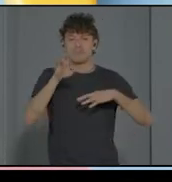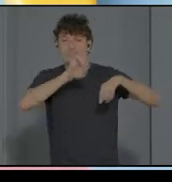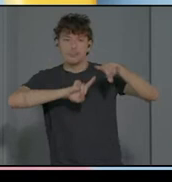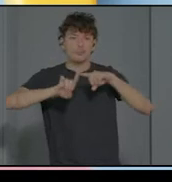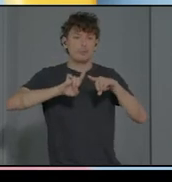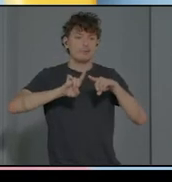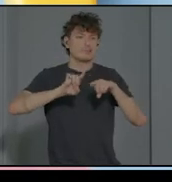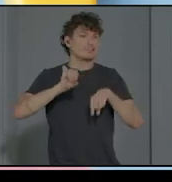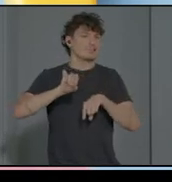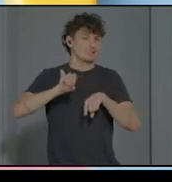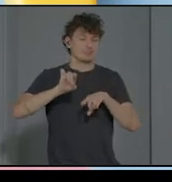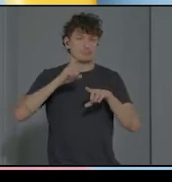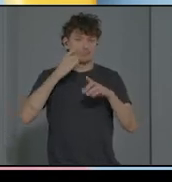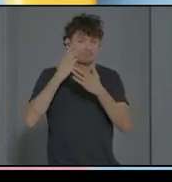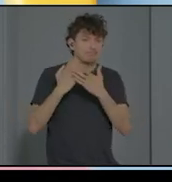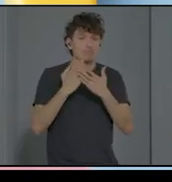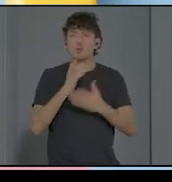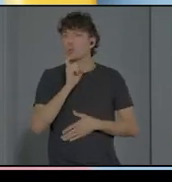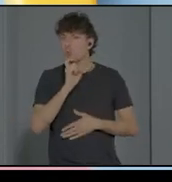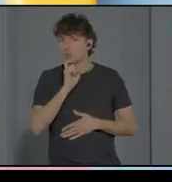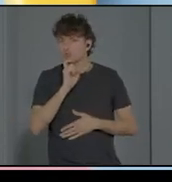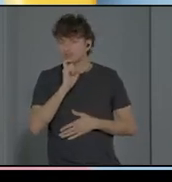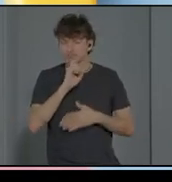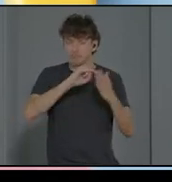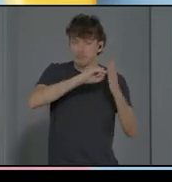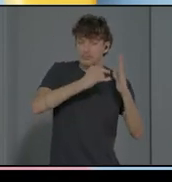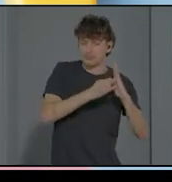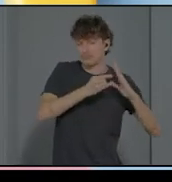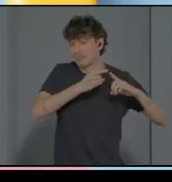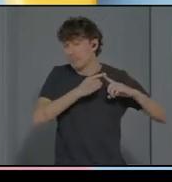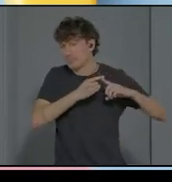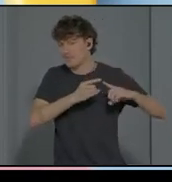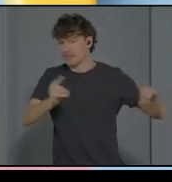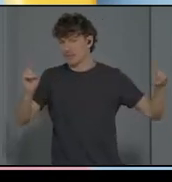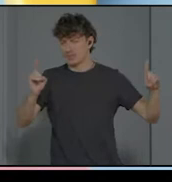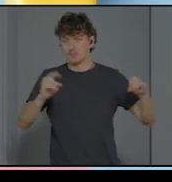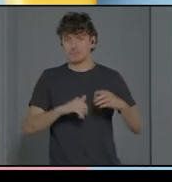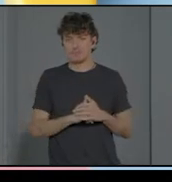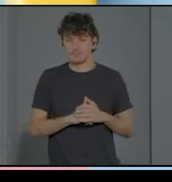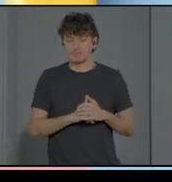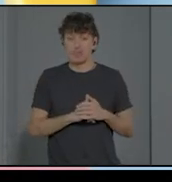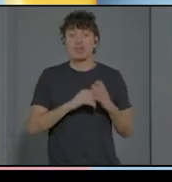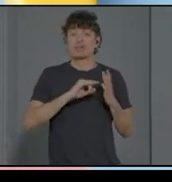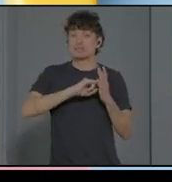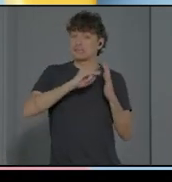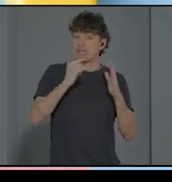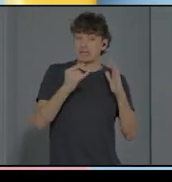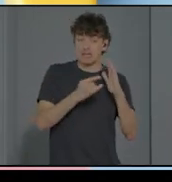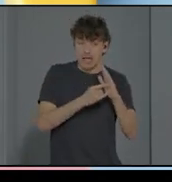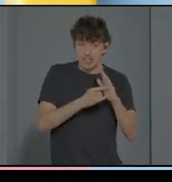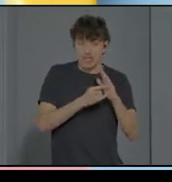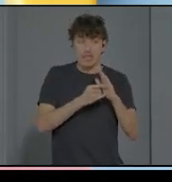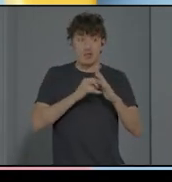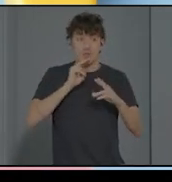unas metodologías diferentes que van desde las técnicas de imagen central, la resonancia magnética,